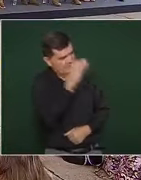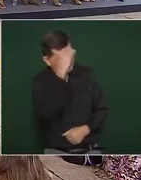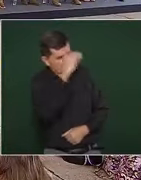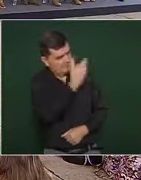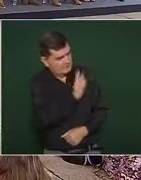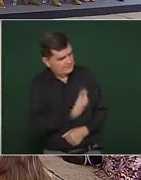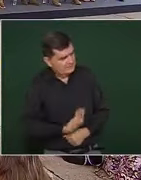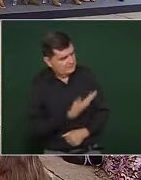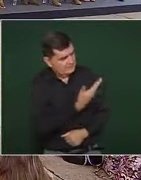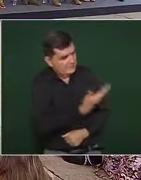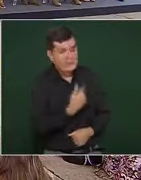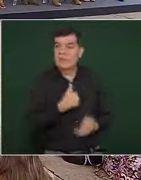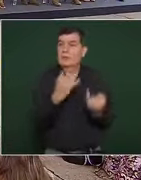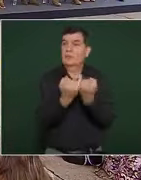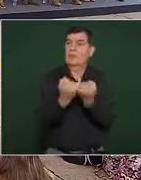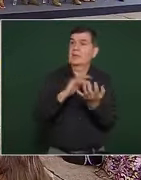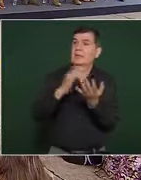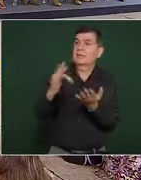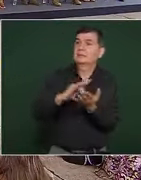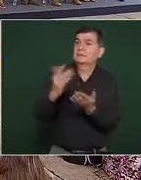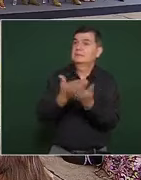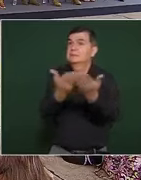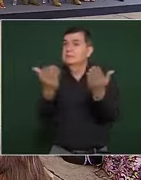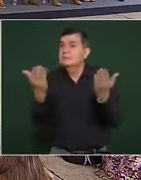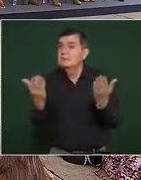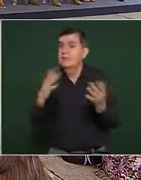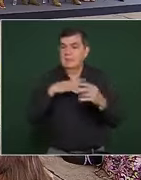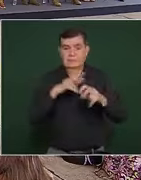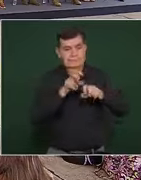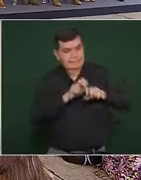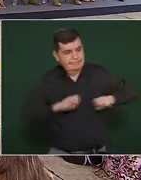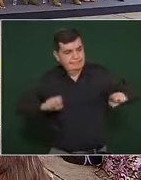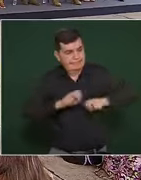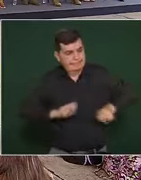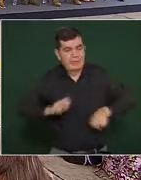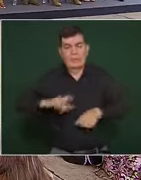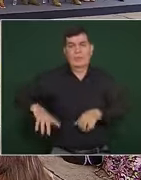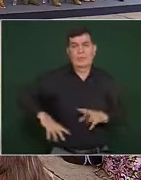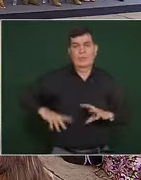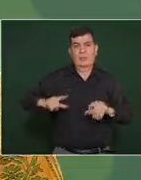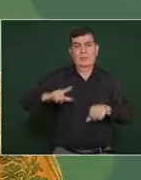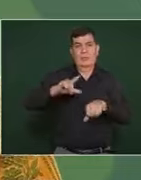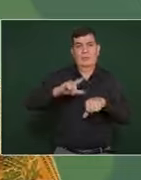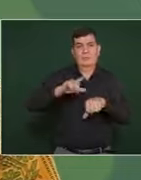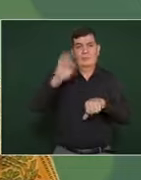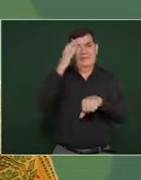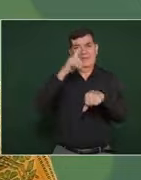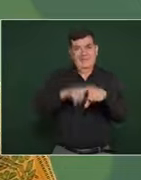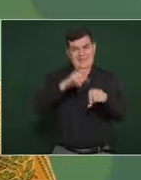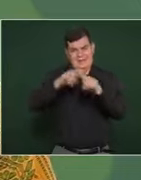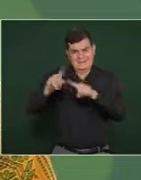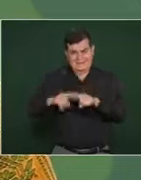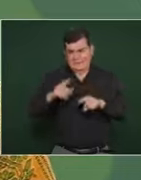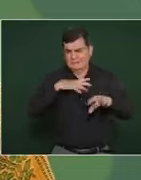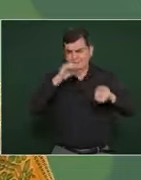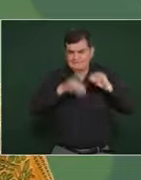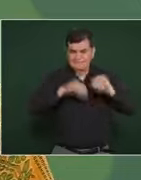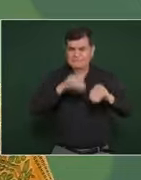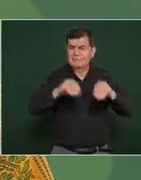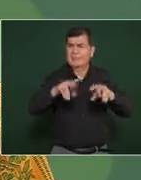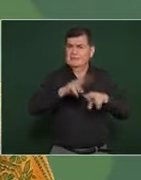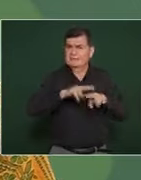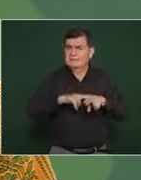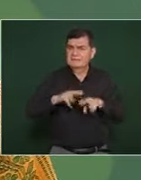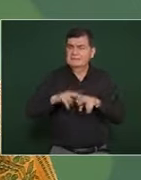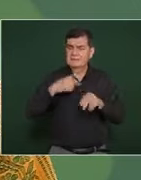supuesto, agradecer a todos y cada uno de los miembros del Gabinete Federal que nos acompañan. Y bueno, pues expresarles una vez